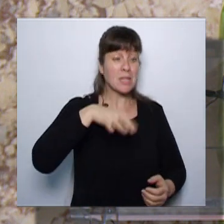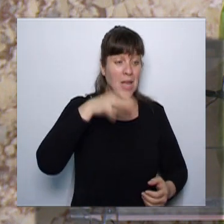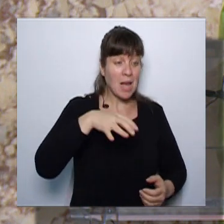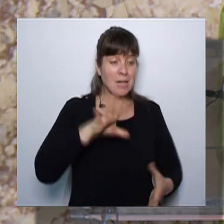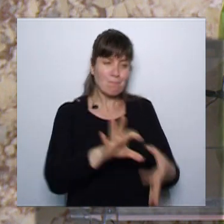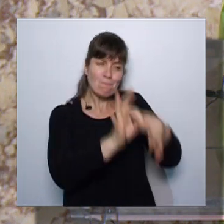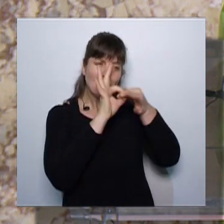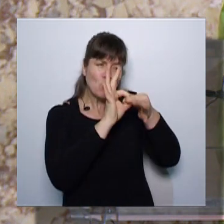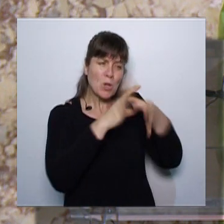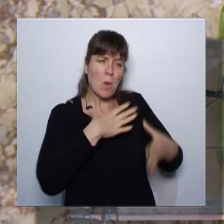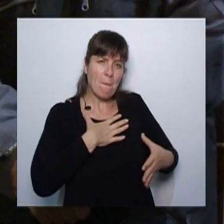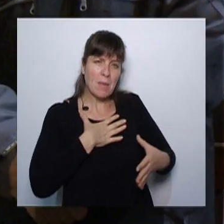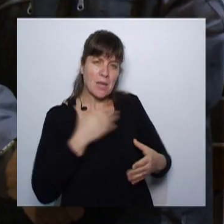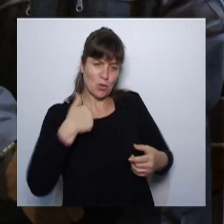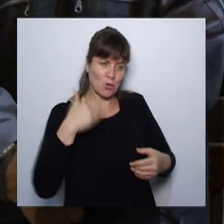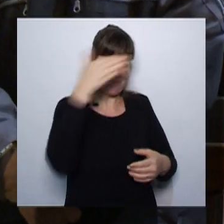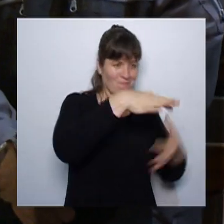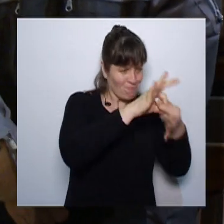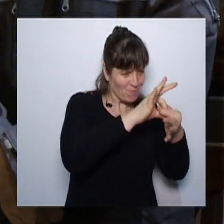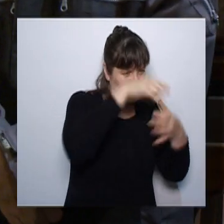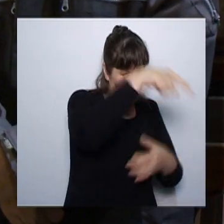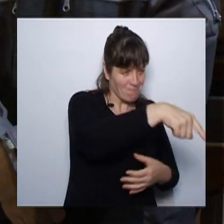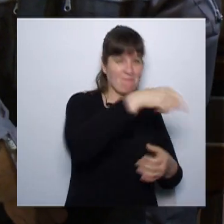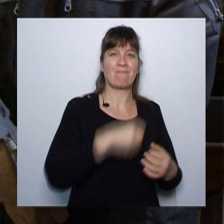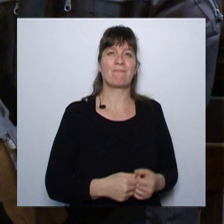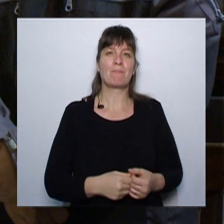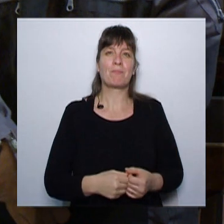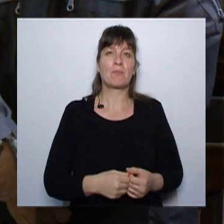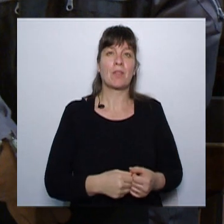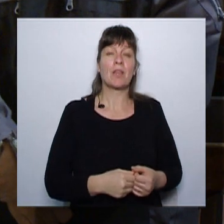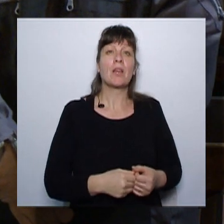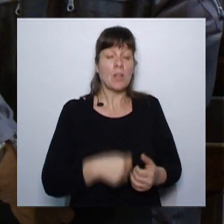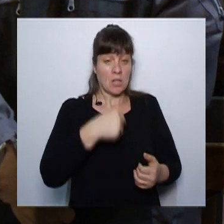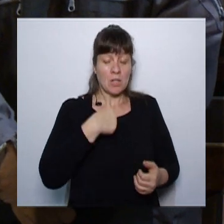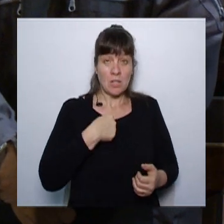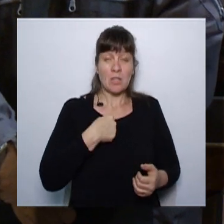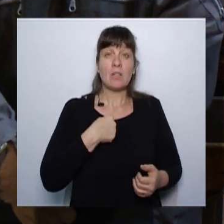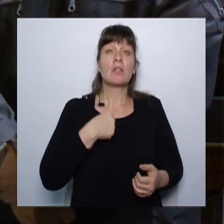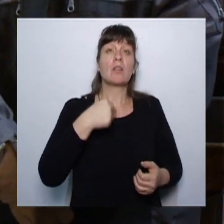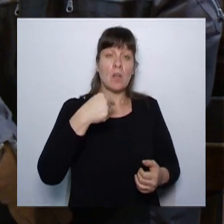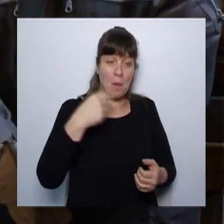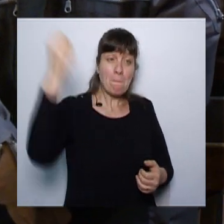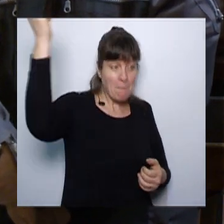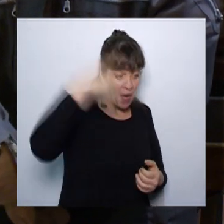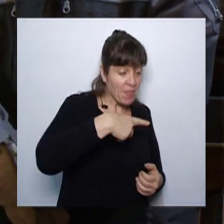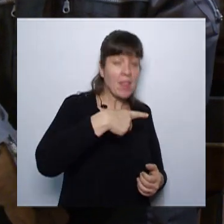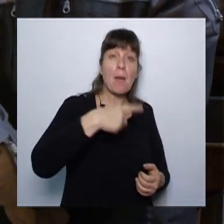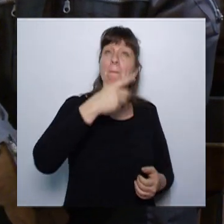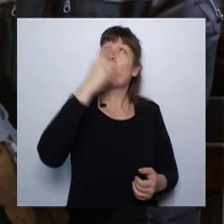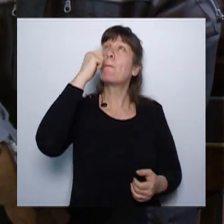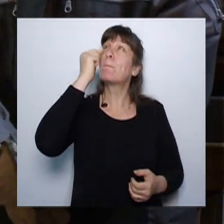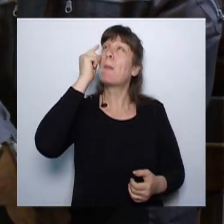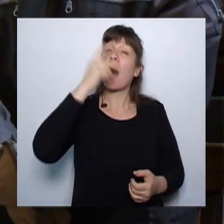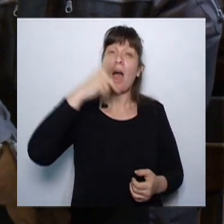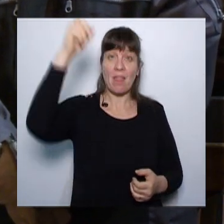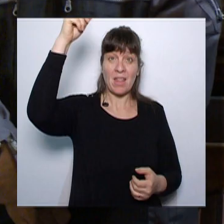permanece en mí y yo en él así como yo he sido enviado por el